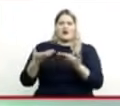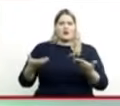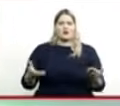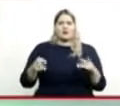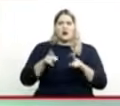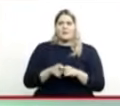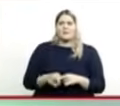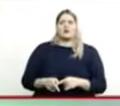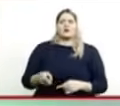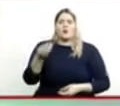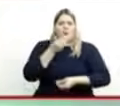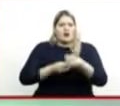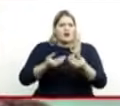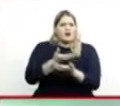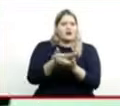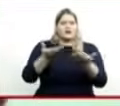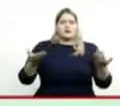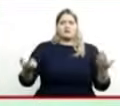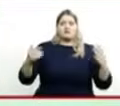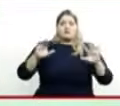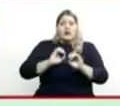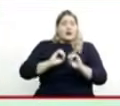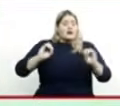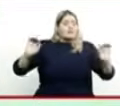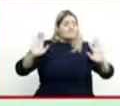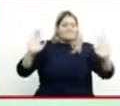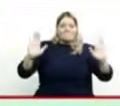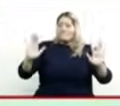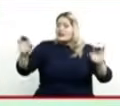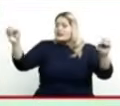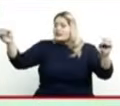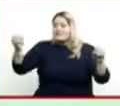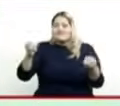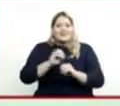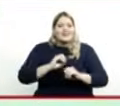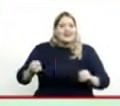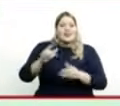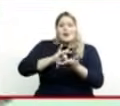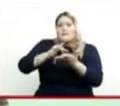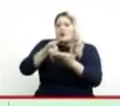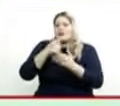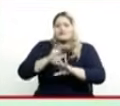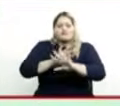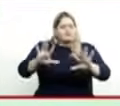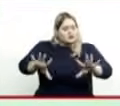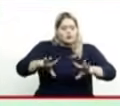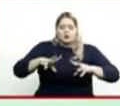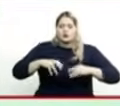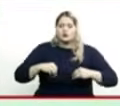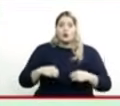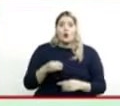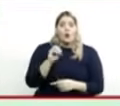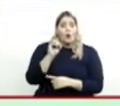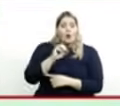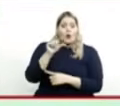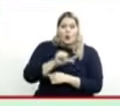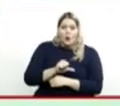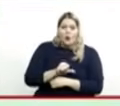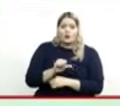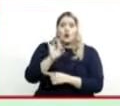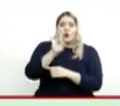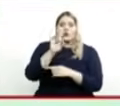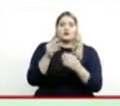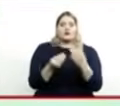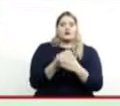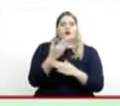recetas a la gente argumentando que no existen medicamentos. Hoy tenemos 8 hospitales en